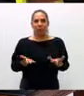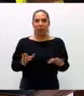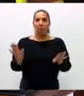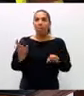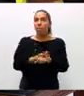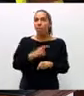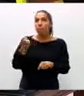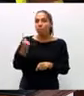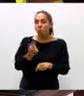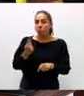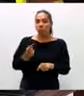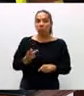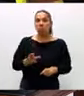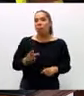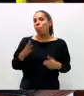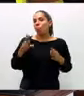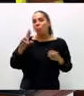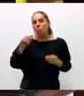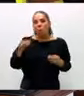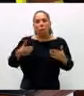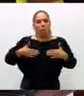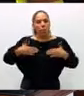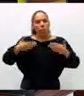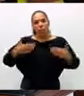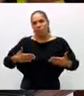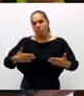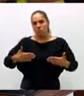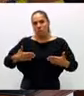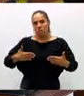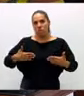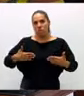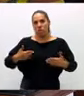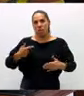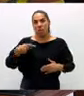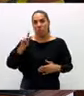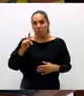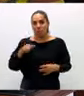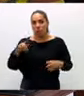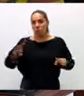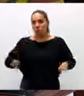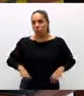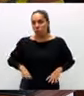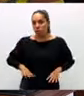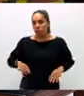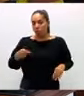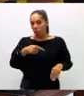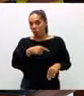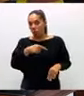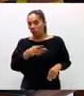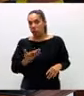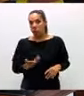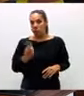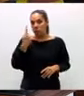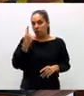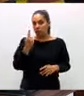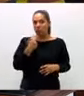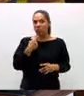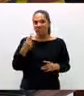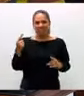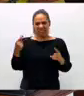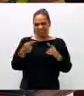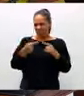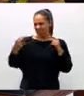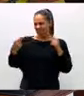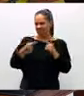Pero hubo un incremento espantoso de bullying, ¿no? En este caso no eran conflictos, era un tema